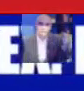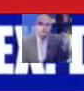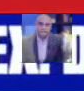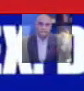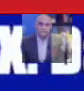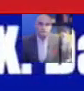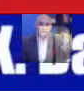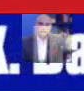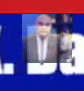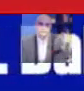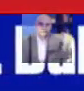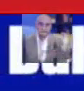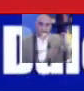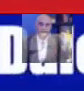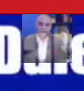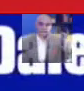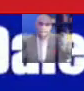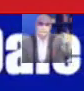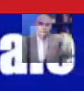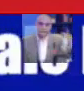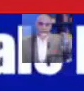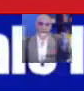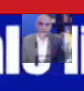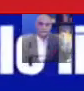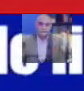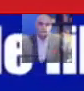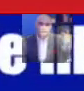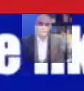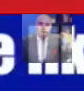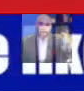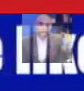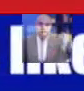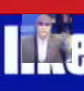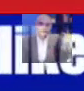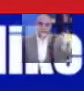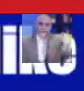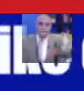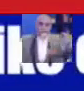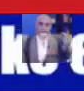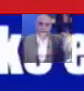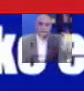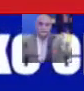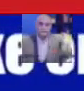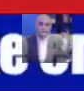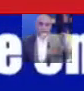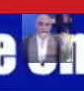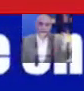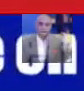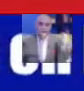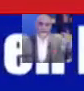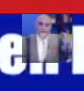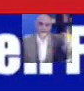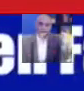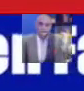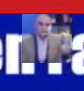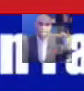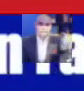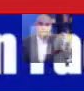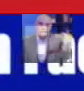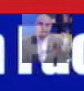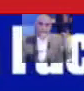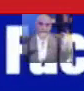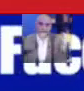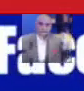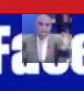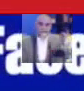esos esfuerzos de los que habla Aleida Alavés, la diputada de Morena, son los que le duelen a la